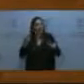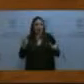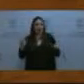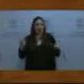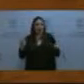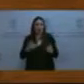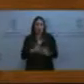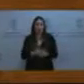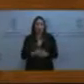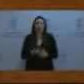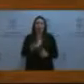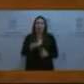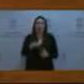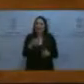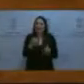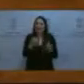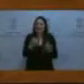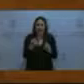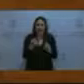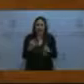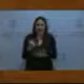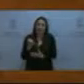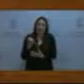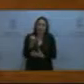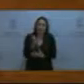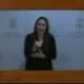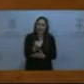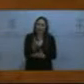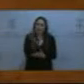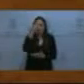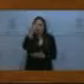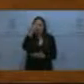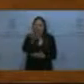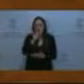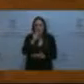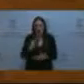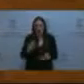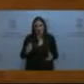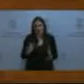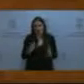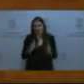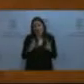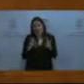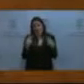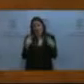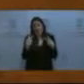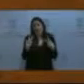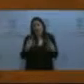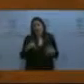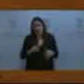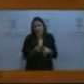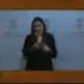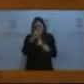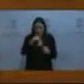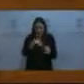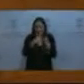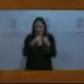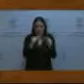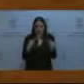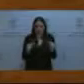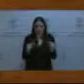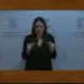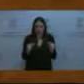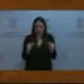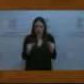Recordemos la necesidad también de reforzar la conciencia fiscal de los españoles y de los asturianos, en nuestro caso concreto.